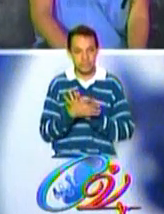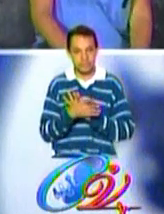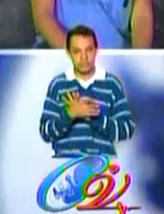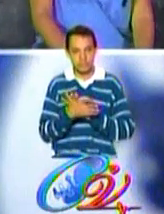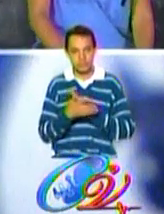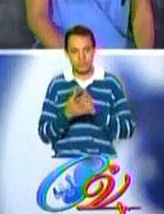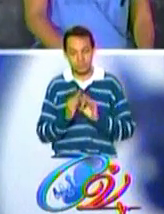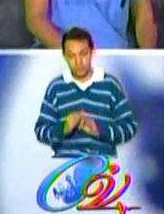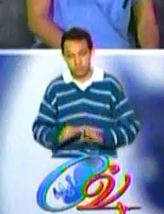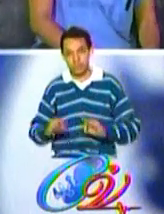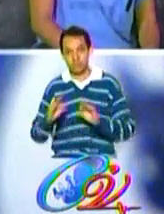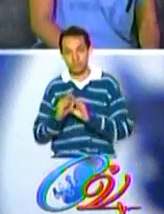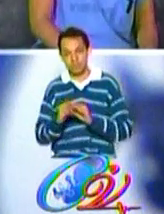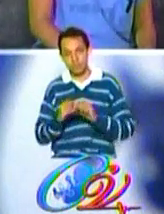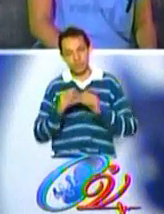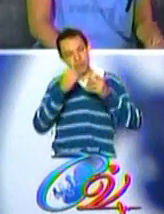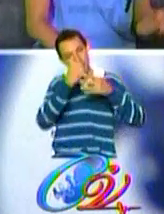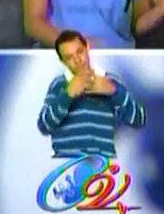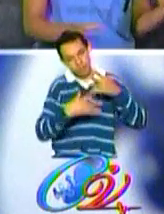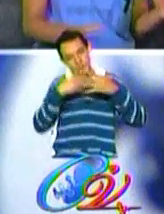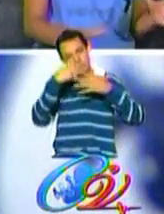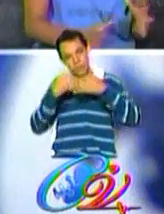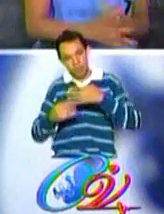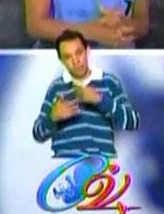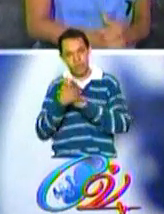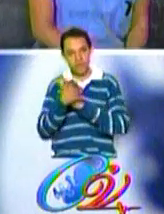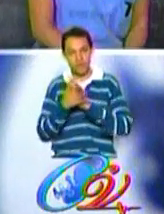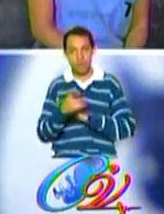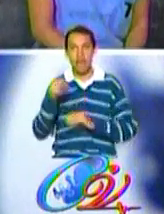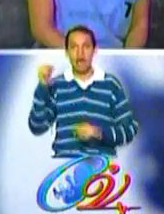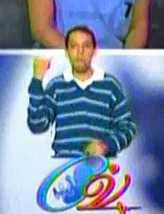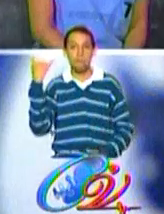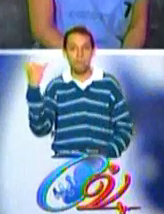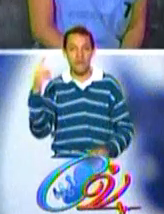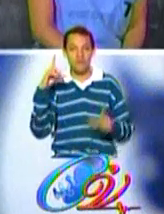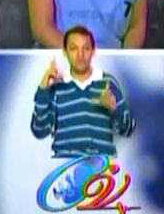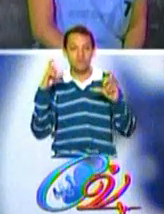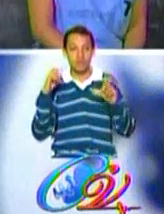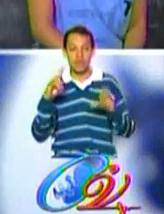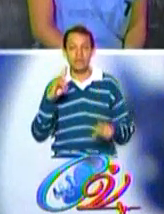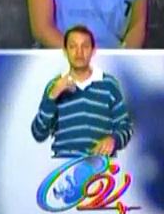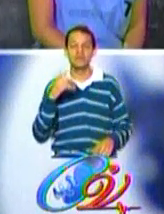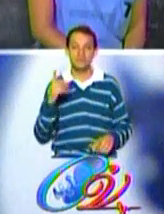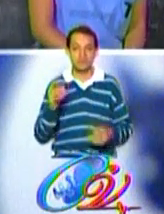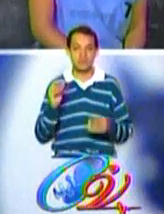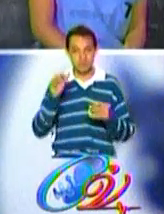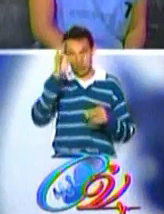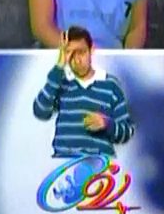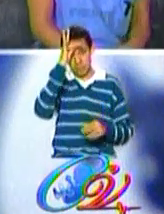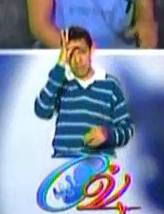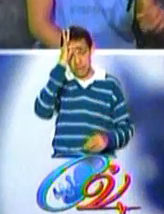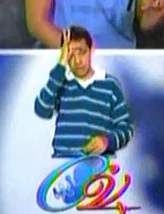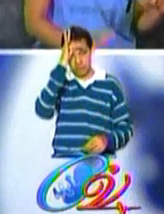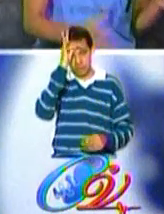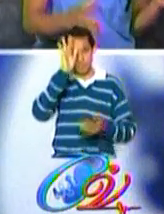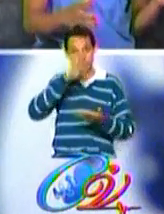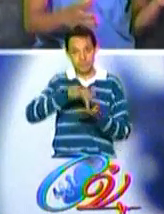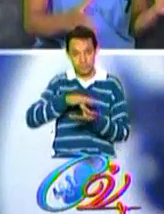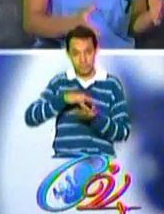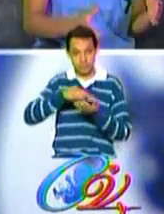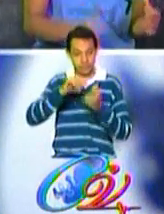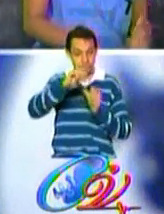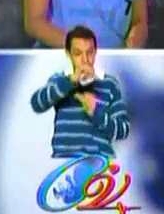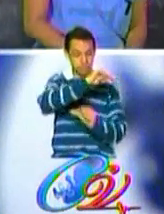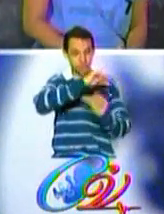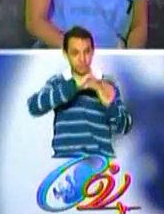más importante que les quería mostrar. Esta es la clínica donde tuve la oportunidad pues de rotar, ¿cierto? Esta clínica